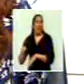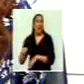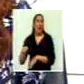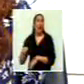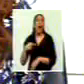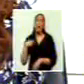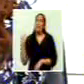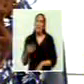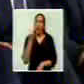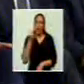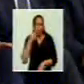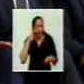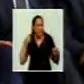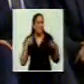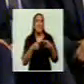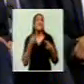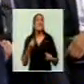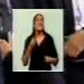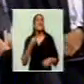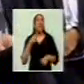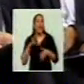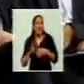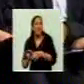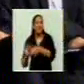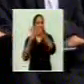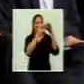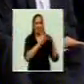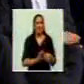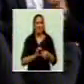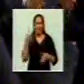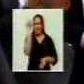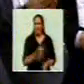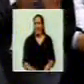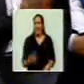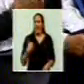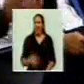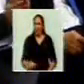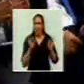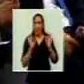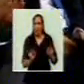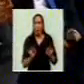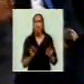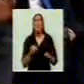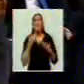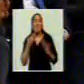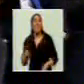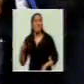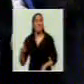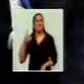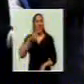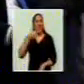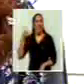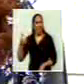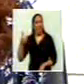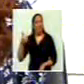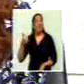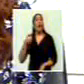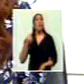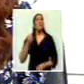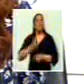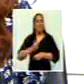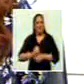y conectar a todo el país y lo hemos hecho con aerolíneas argentinas, con competencia privada y con